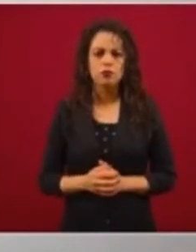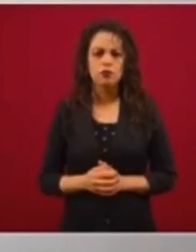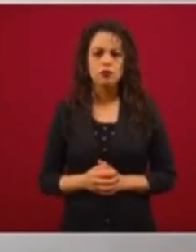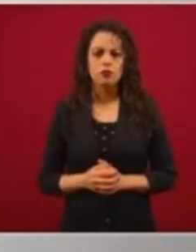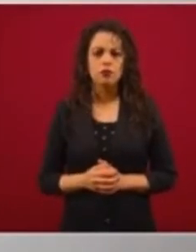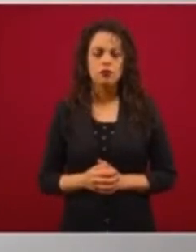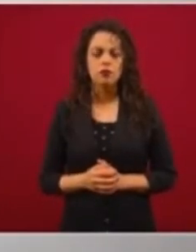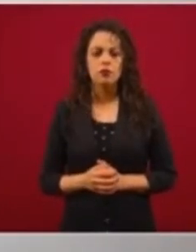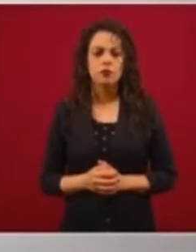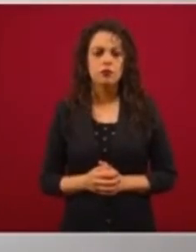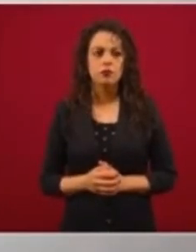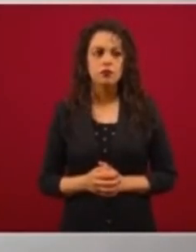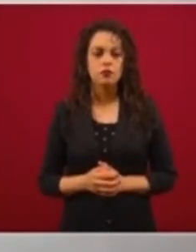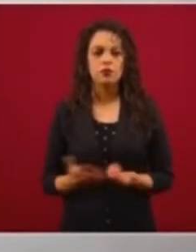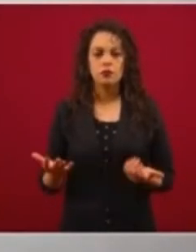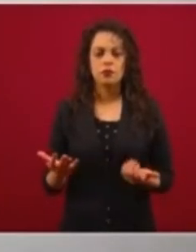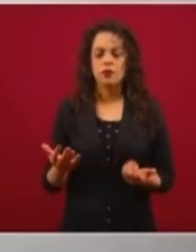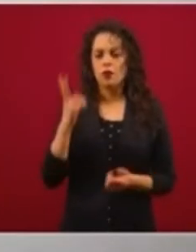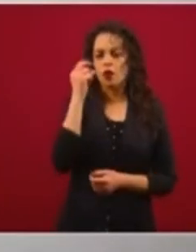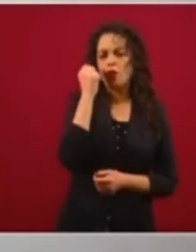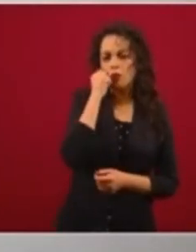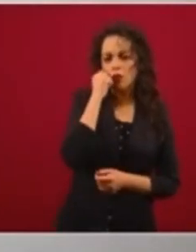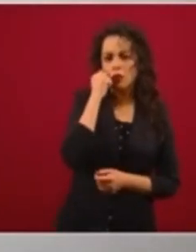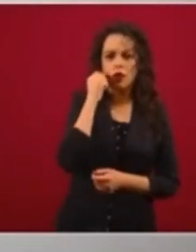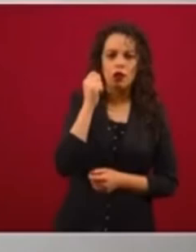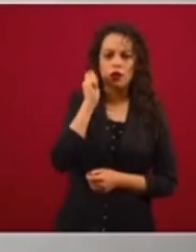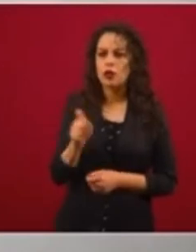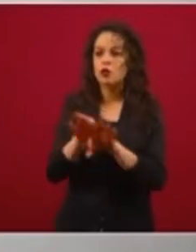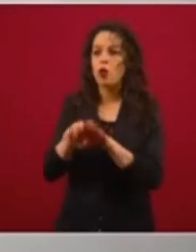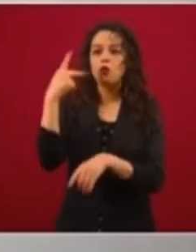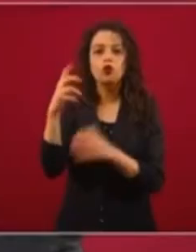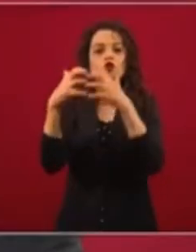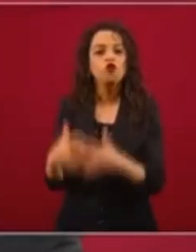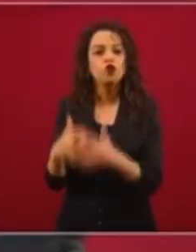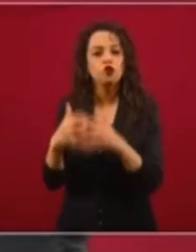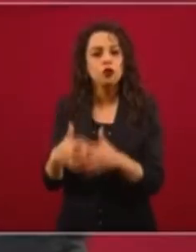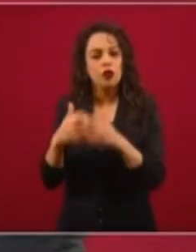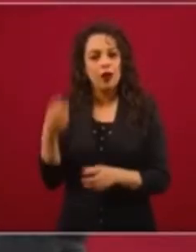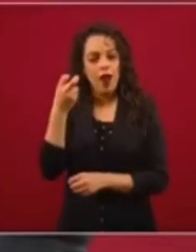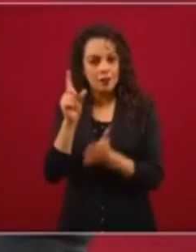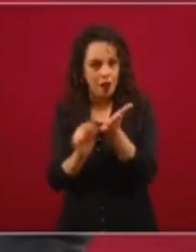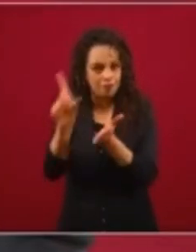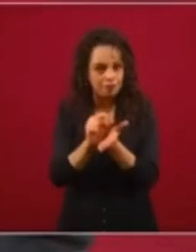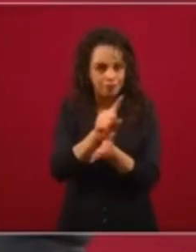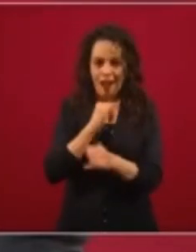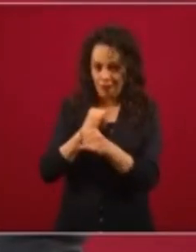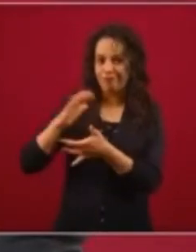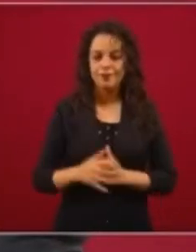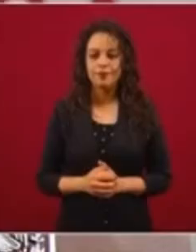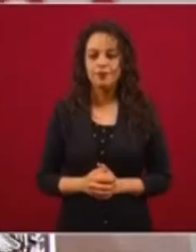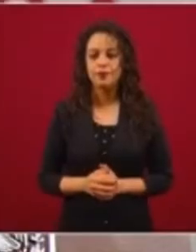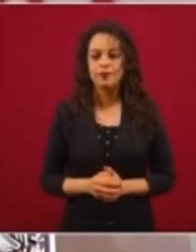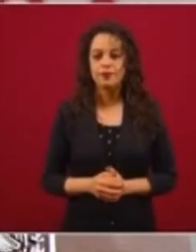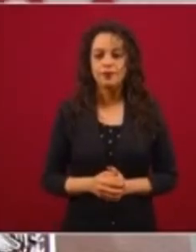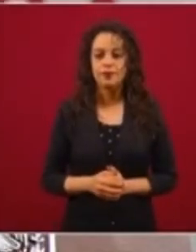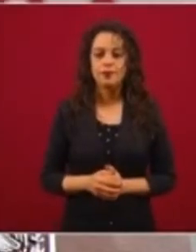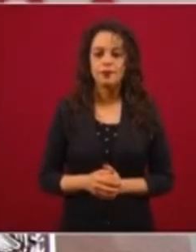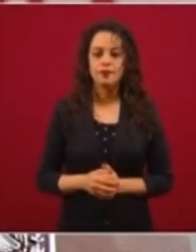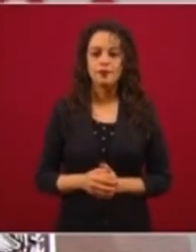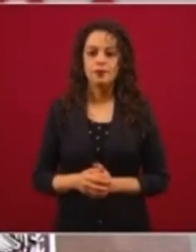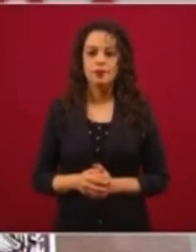quiero que, independientemente de que nos importa mucho el funcionamiento de la red que ellos manejan en